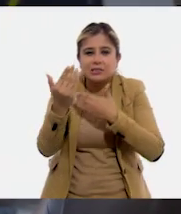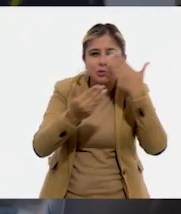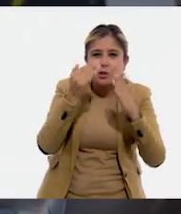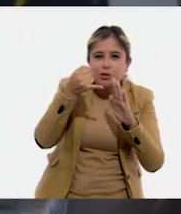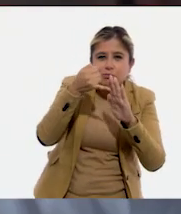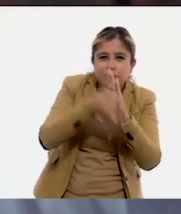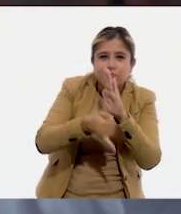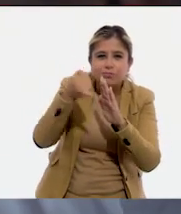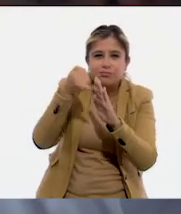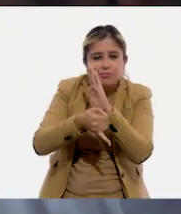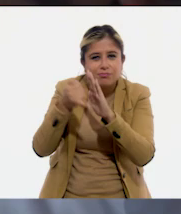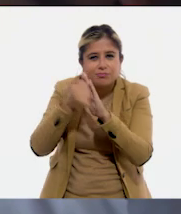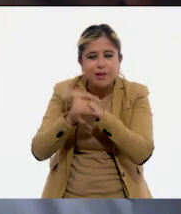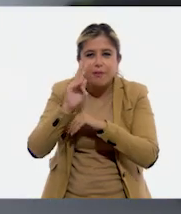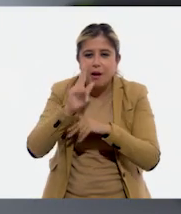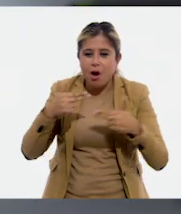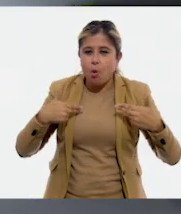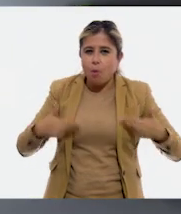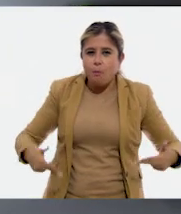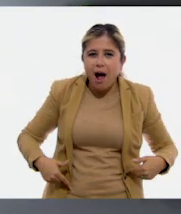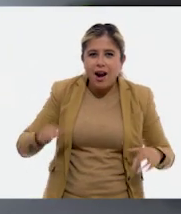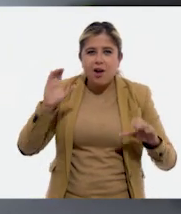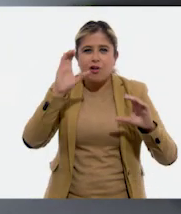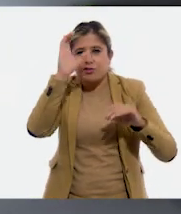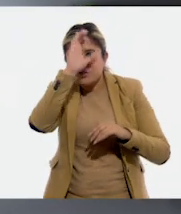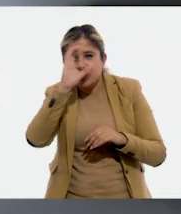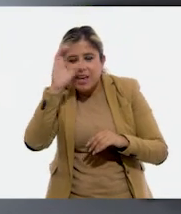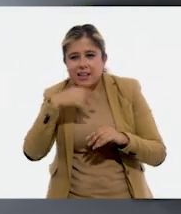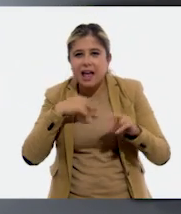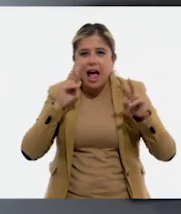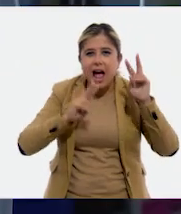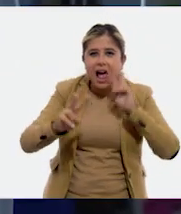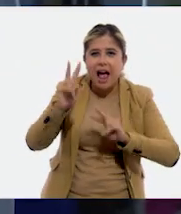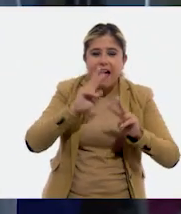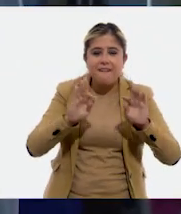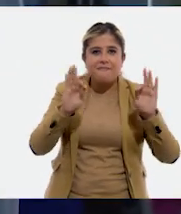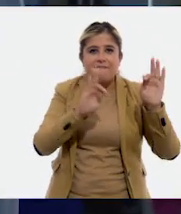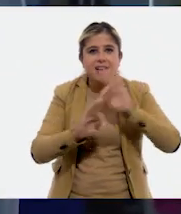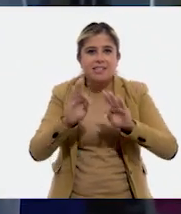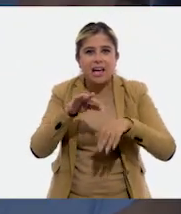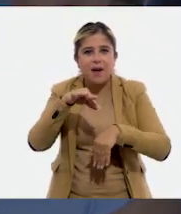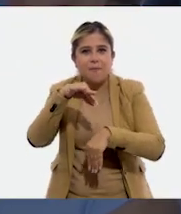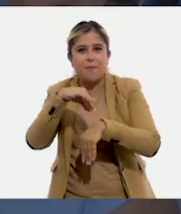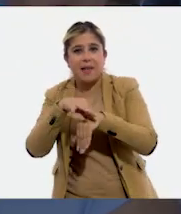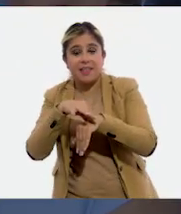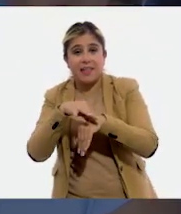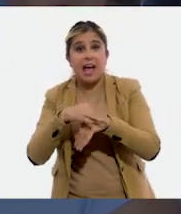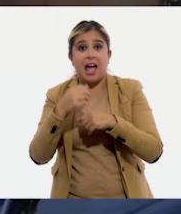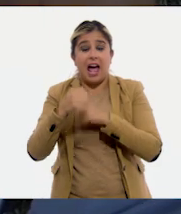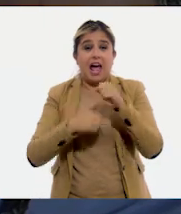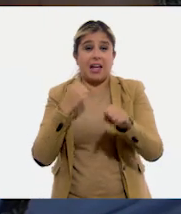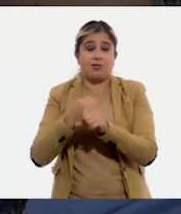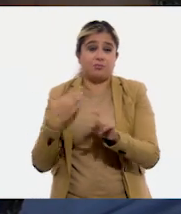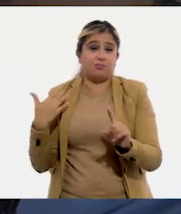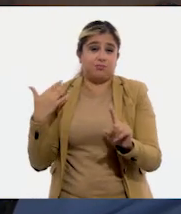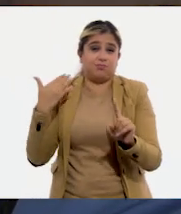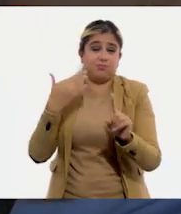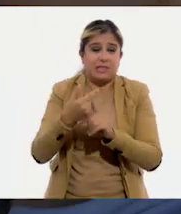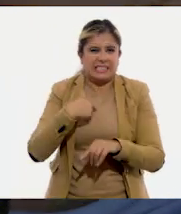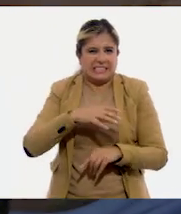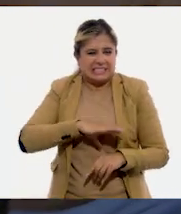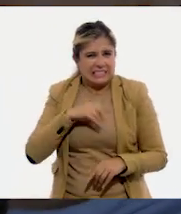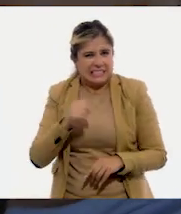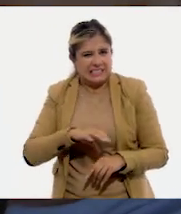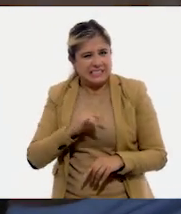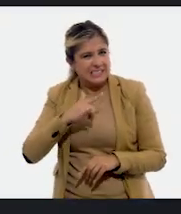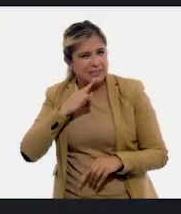conectar con el lado humano de la ciencia lo que me llevó a estudiar física médica. Después de muchos años, mi esfuerzo y mi